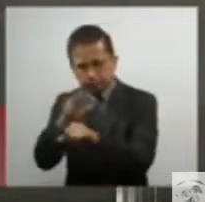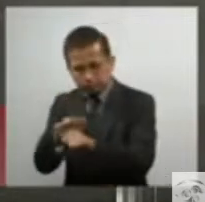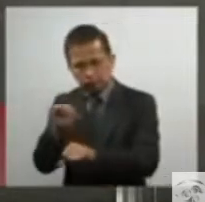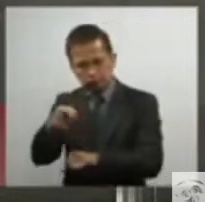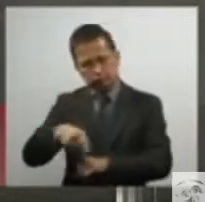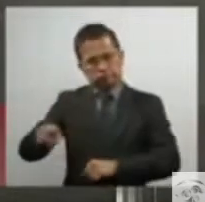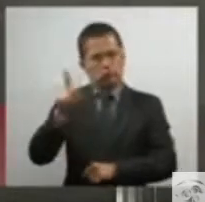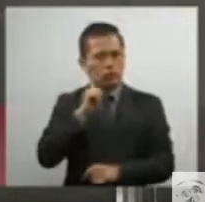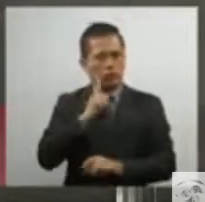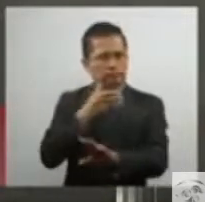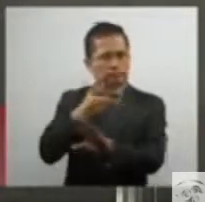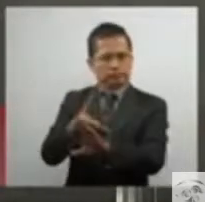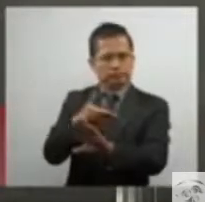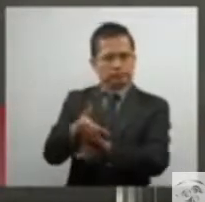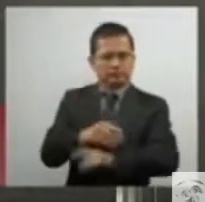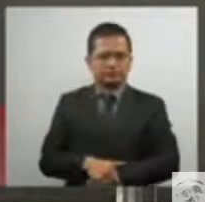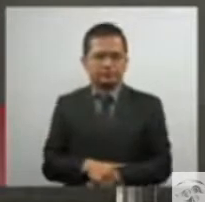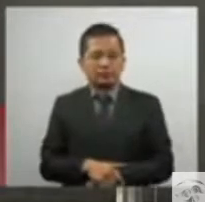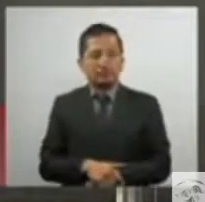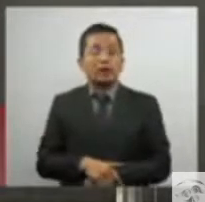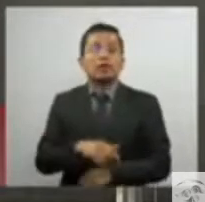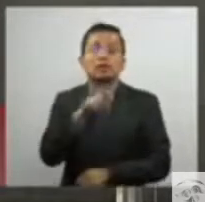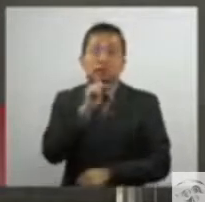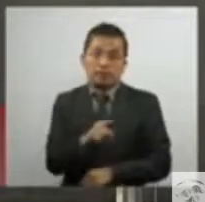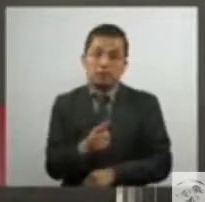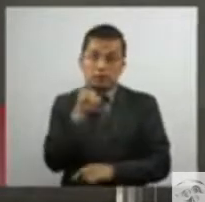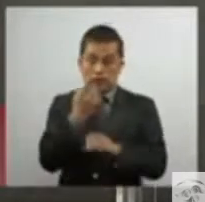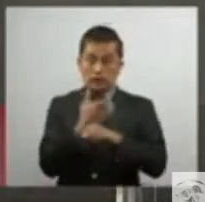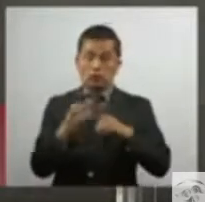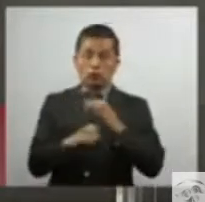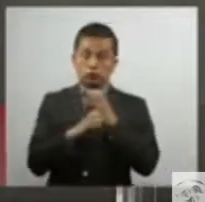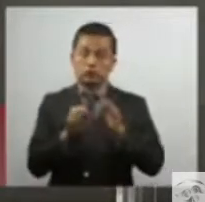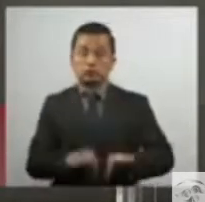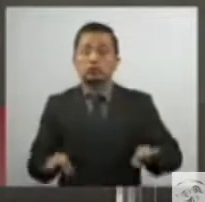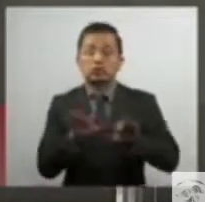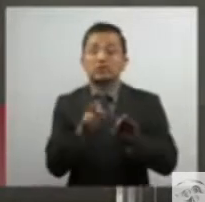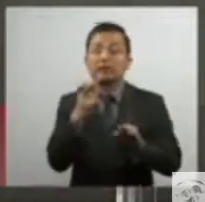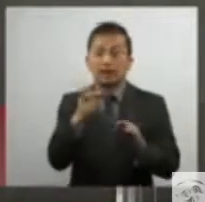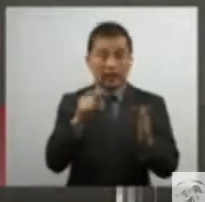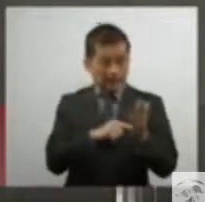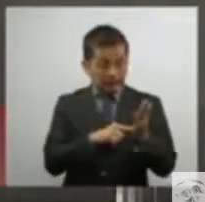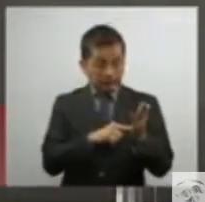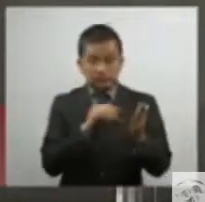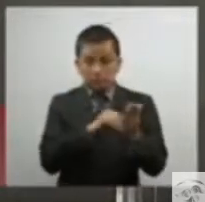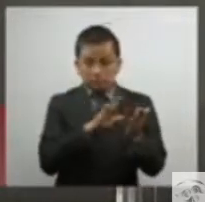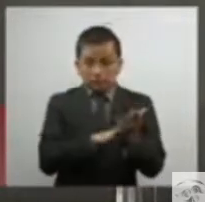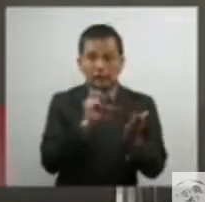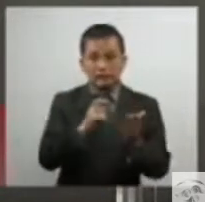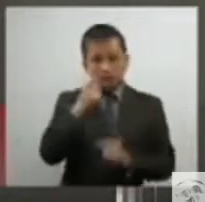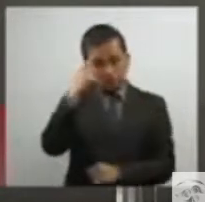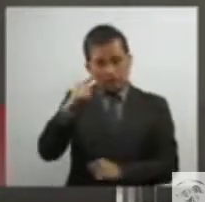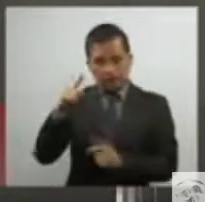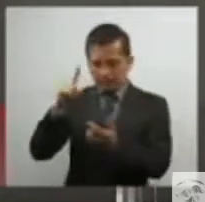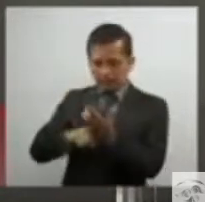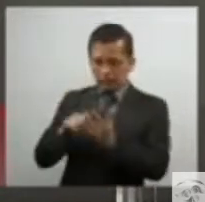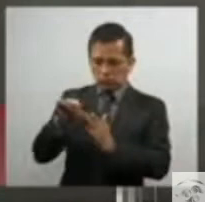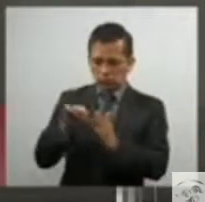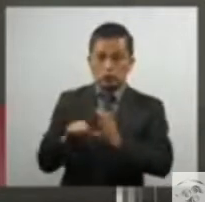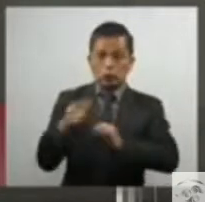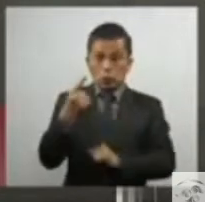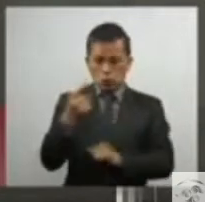lo más importante, con esta propuesta estamos dando cumplimiento al principio de progresividad que se establece en el artículo 1